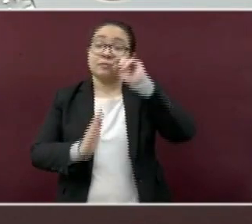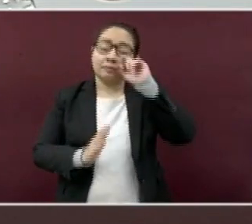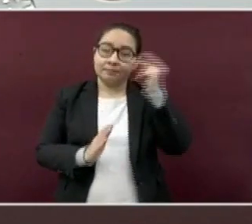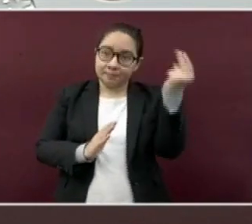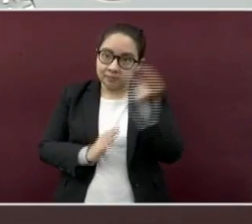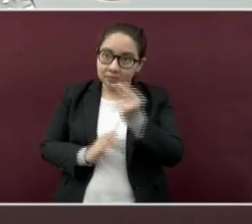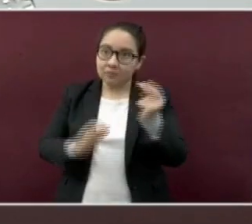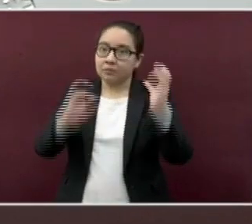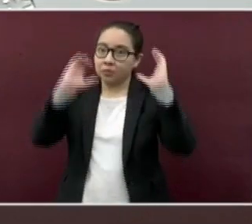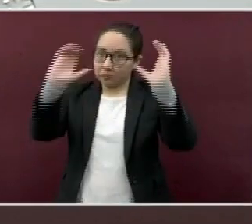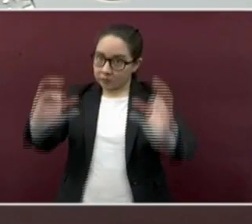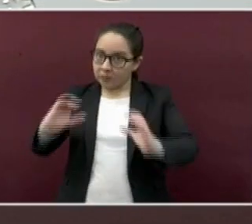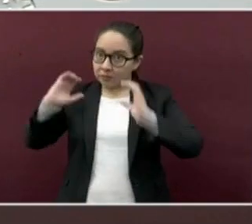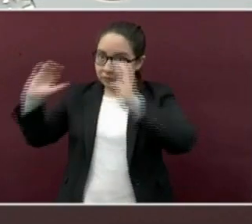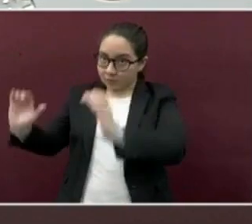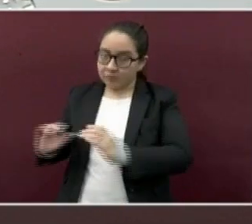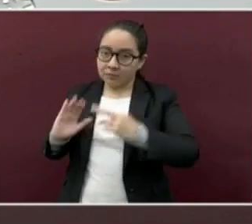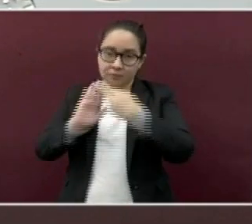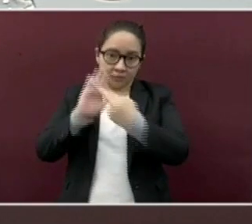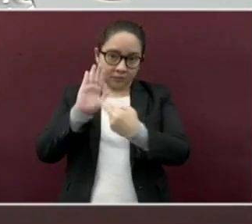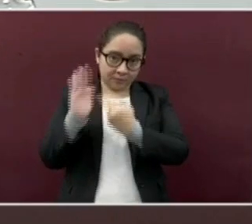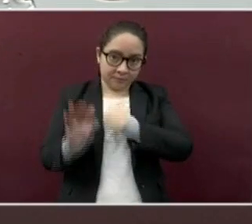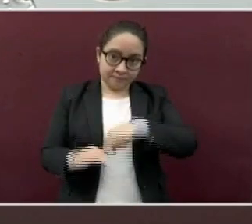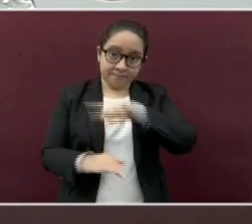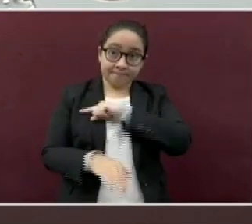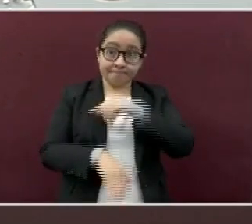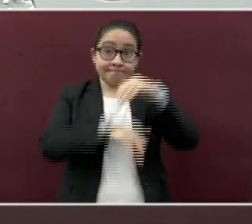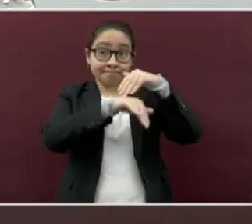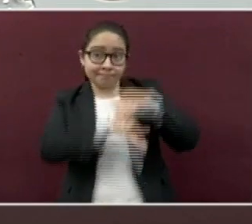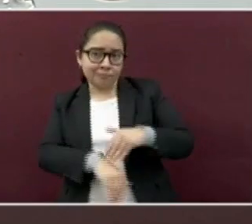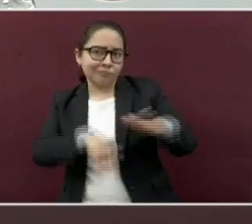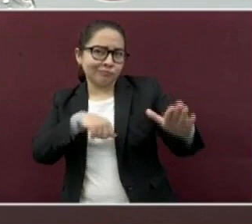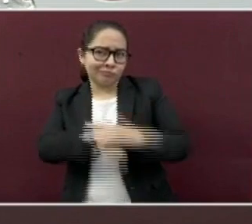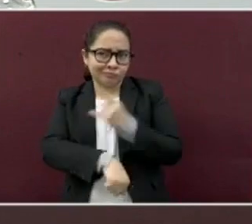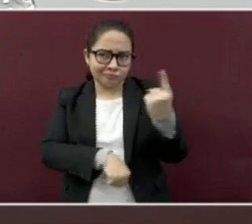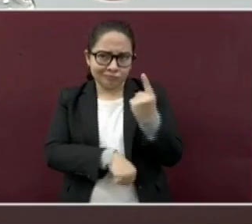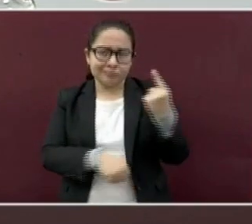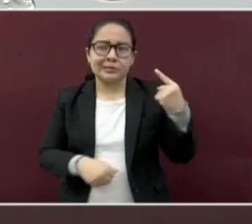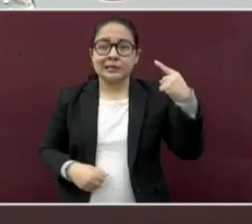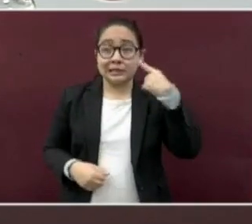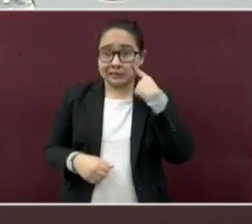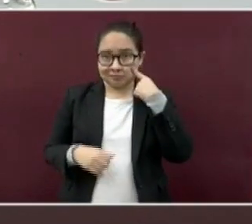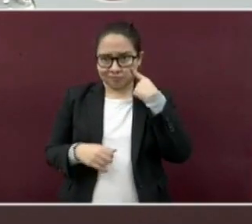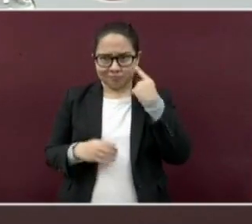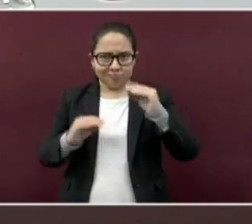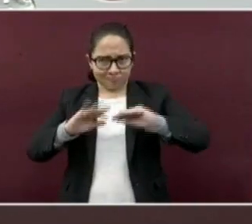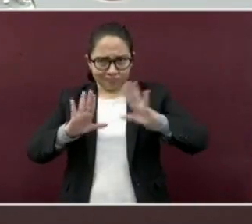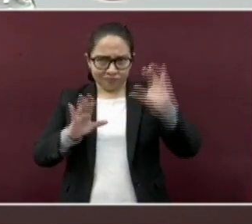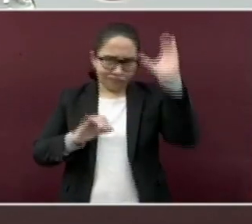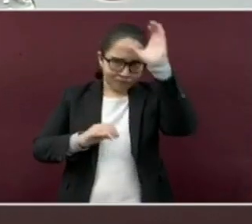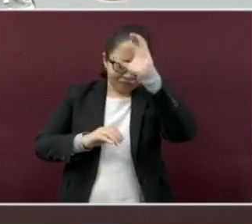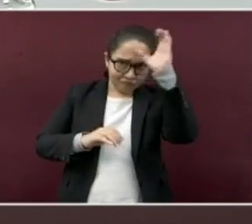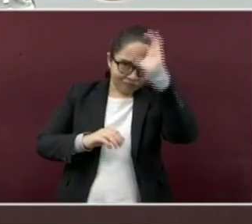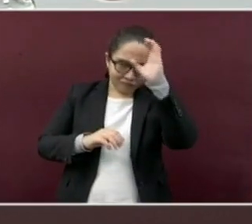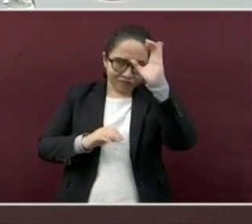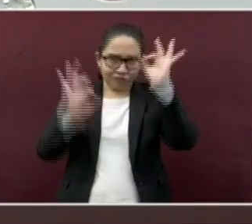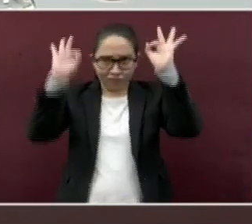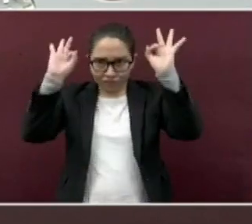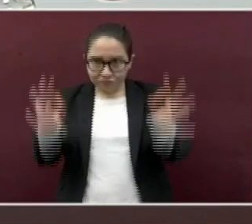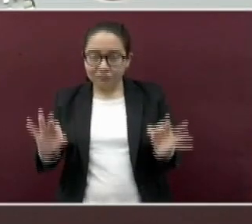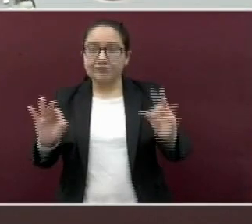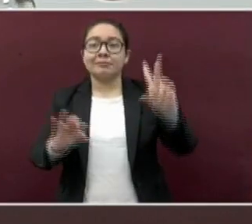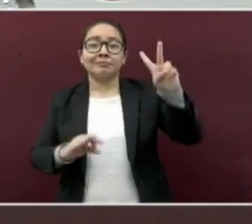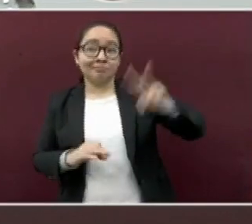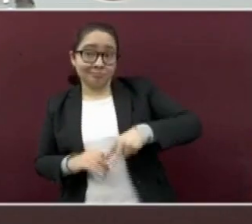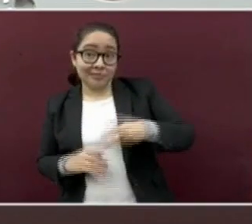Debemos llevar a cabo las medidas sanitarias, porque miren ustedes, está científicamente, técnicamente